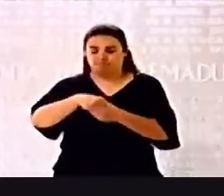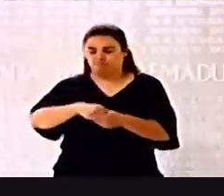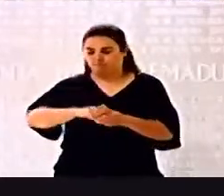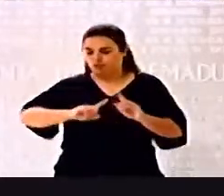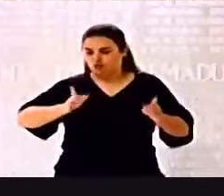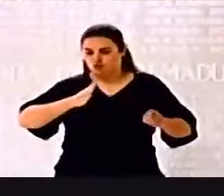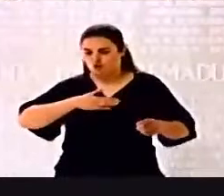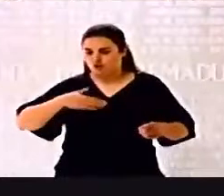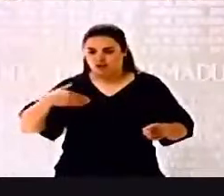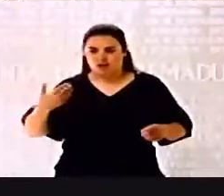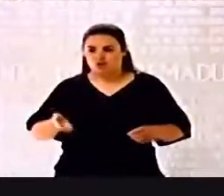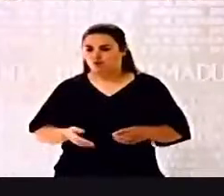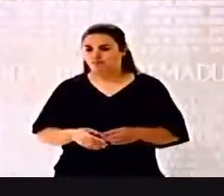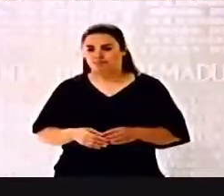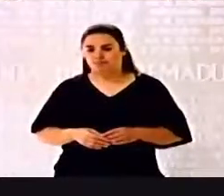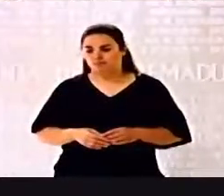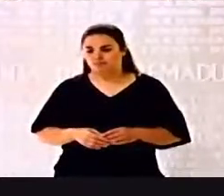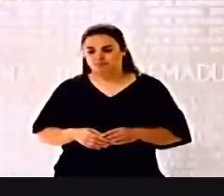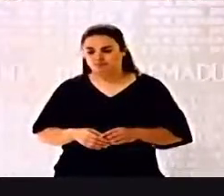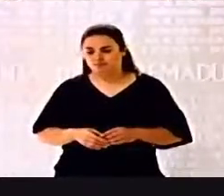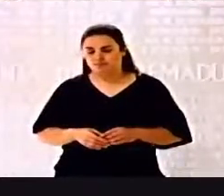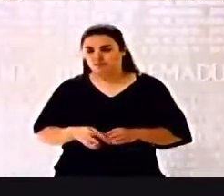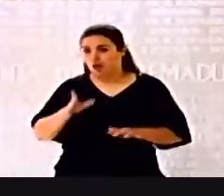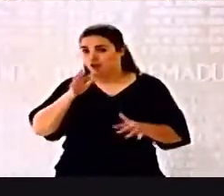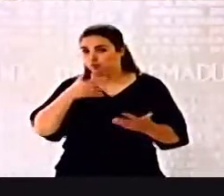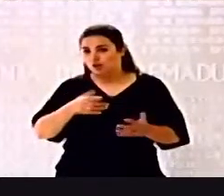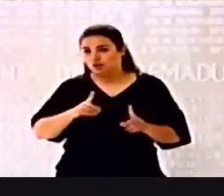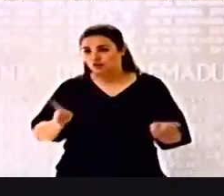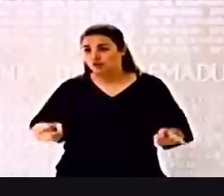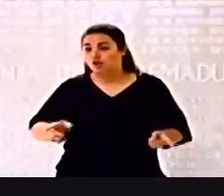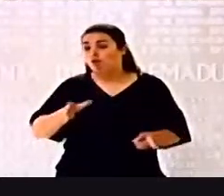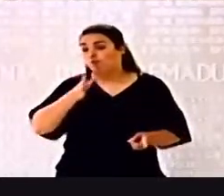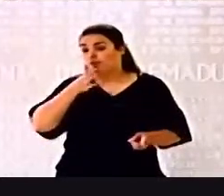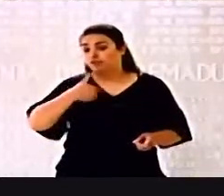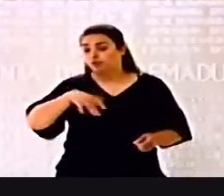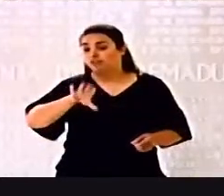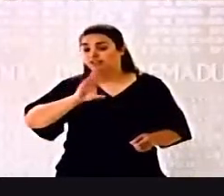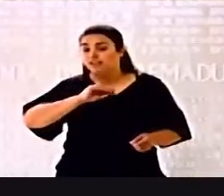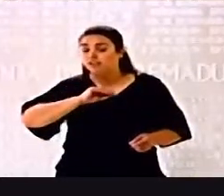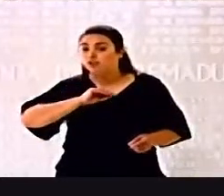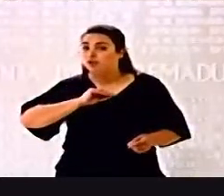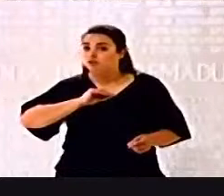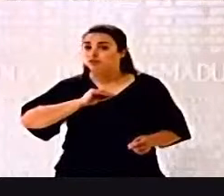querido meter a hacer eso en este momento, porque entendíamos que eso